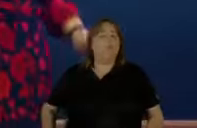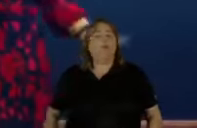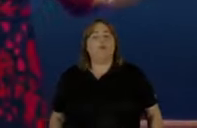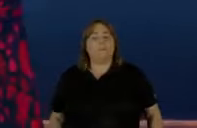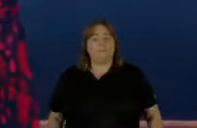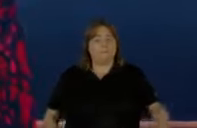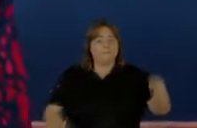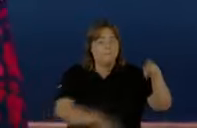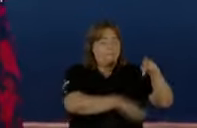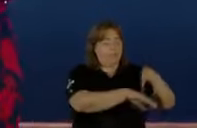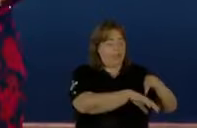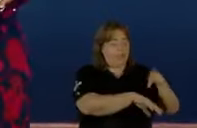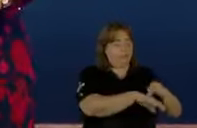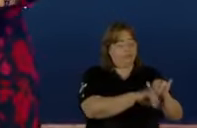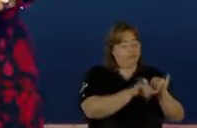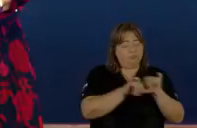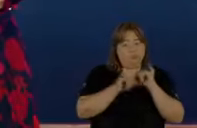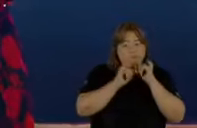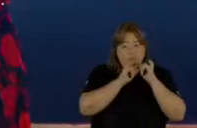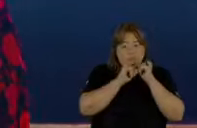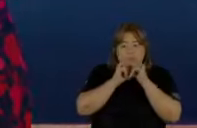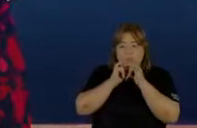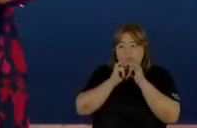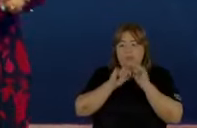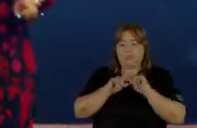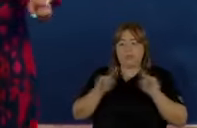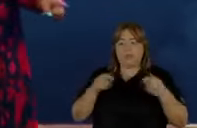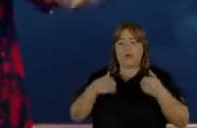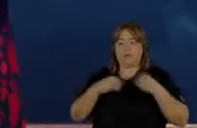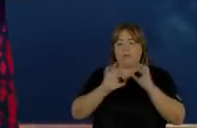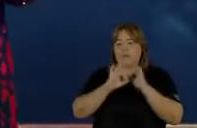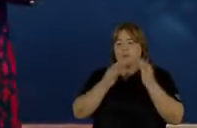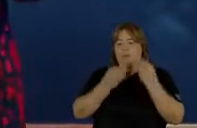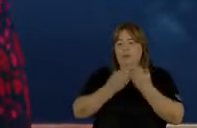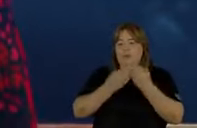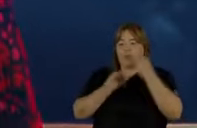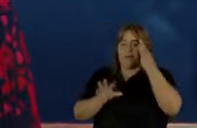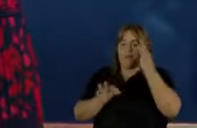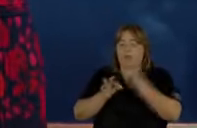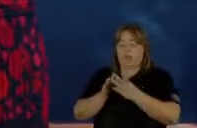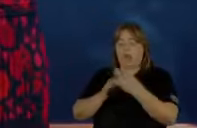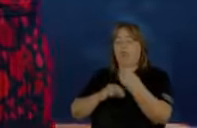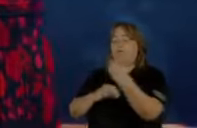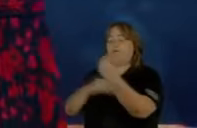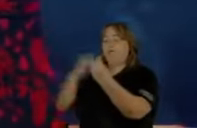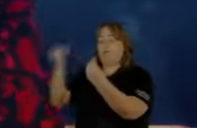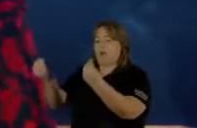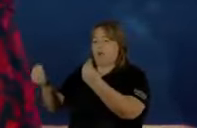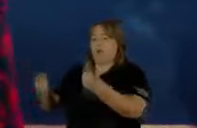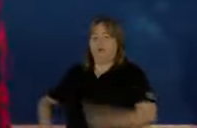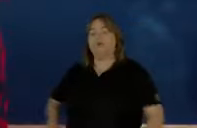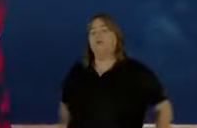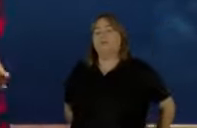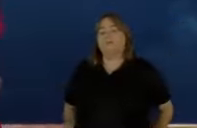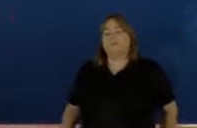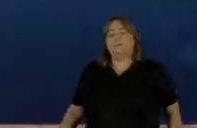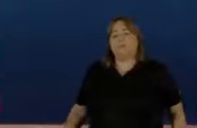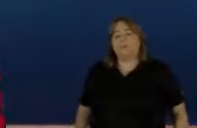Pedro estaba preso, pero tenía familia de la fe fuera.